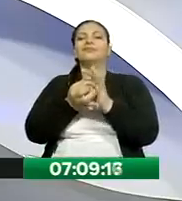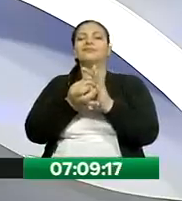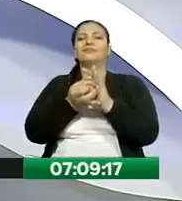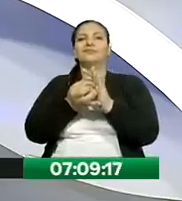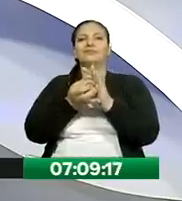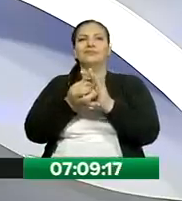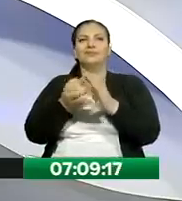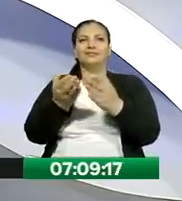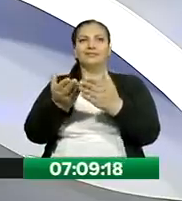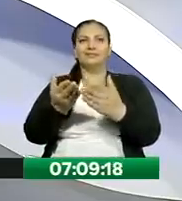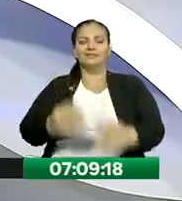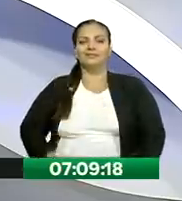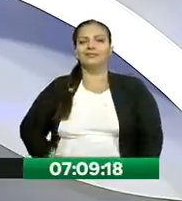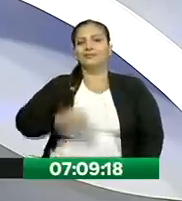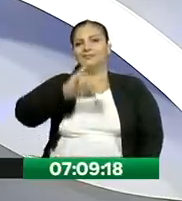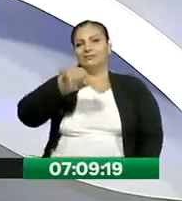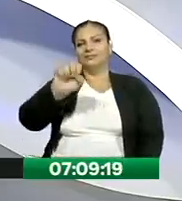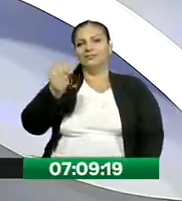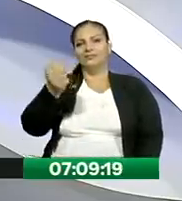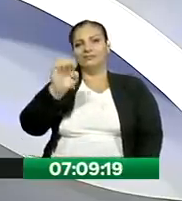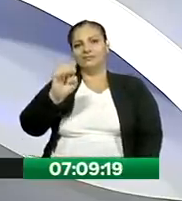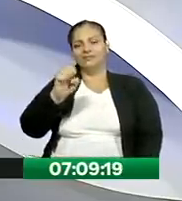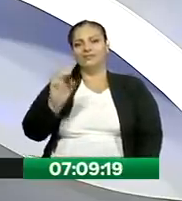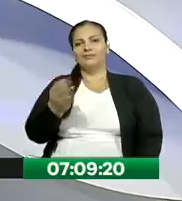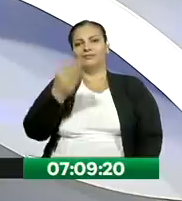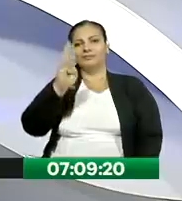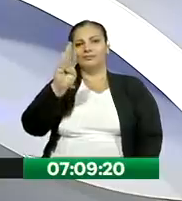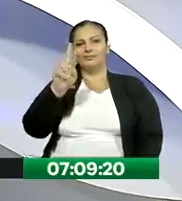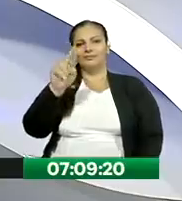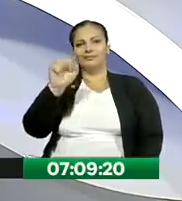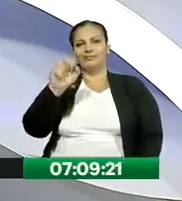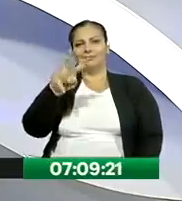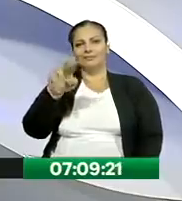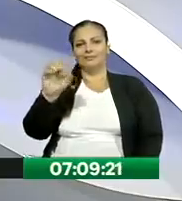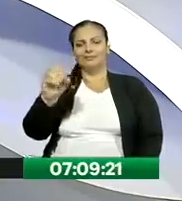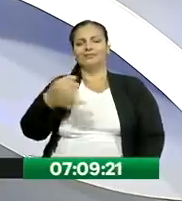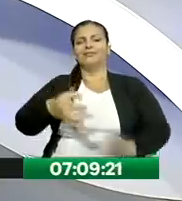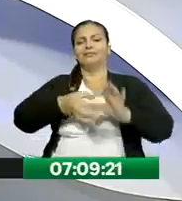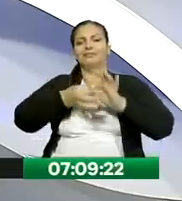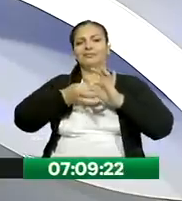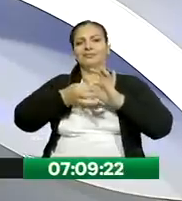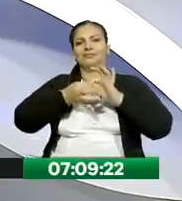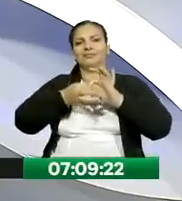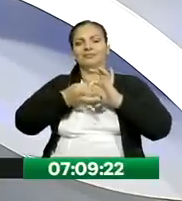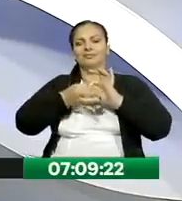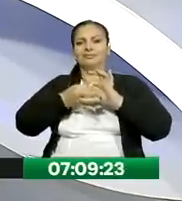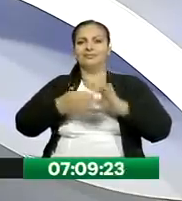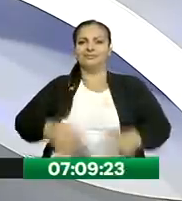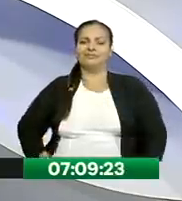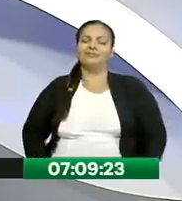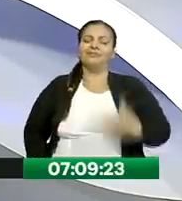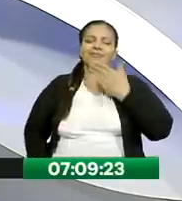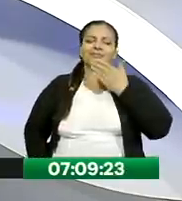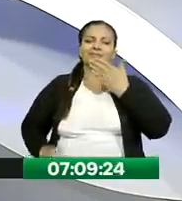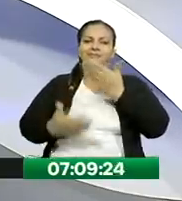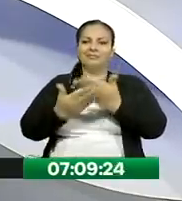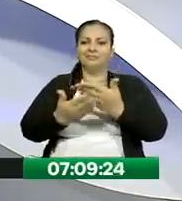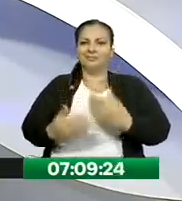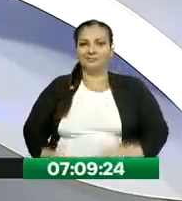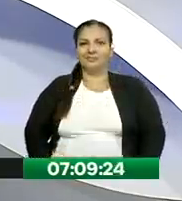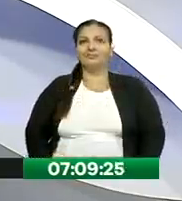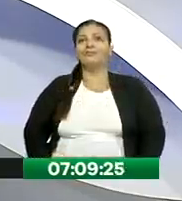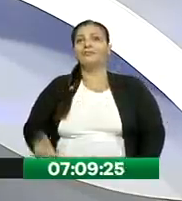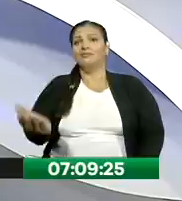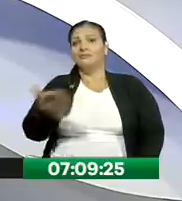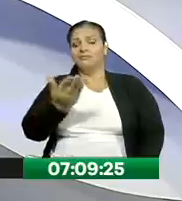de RTS, José Bravo, que está junto a su hijo, nos sintonizan cada mañana, colaboran siempre con nosotros, enviándonos esos videos